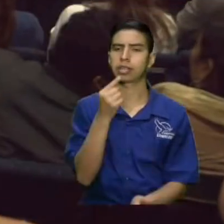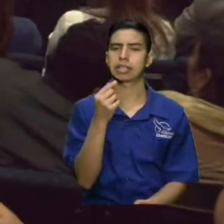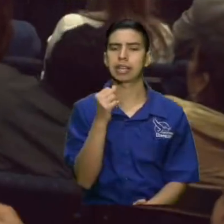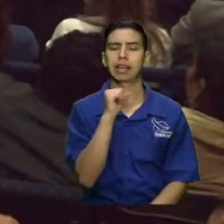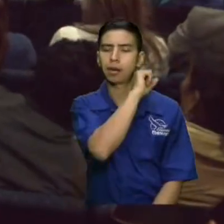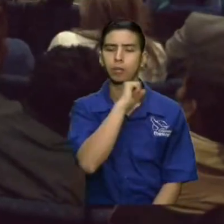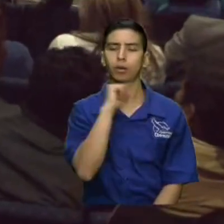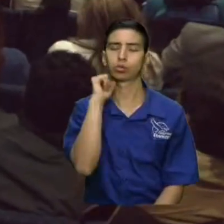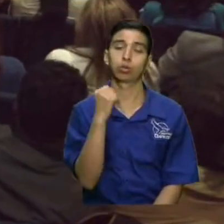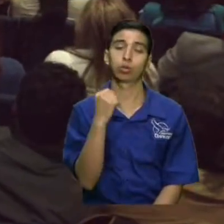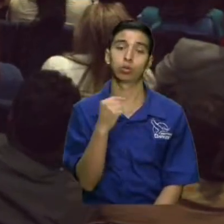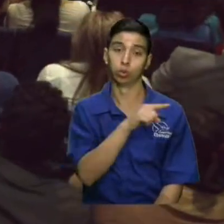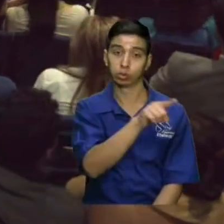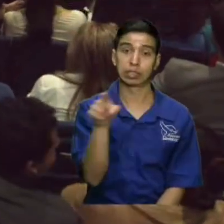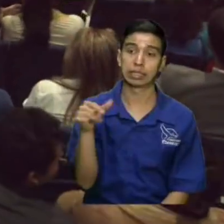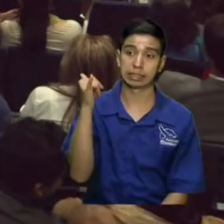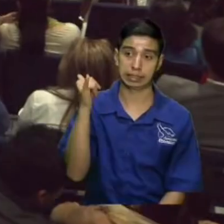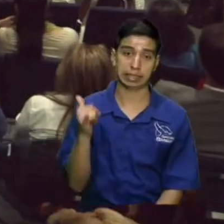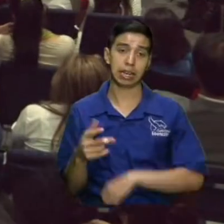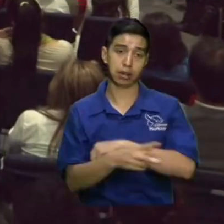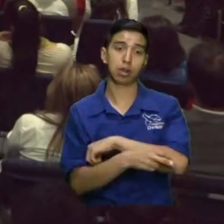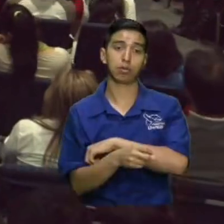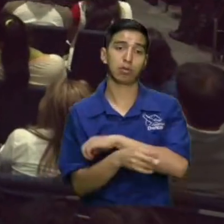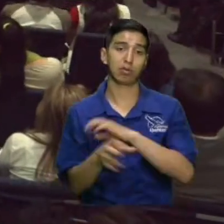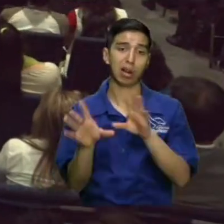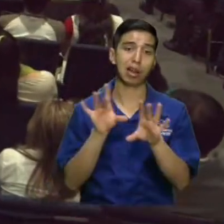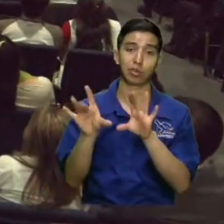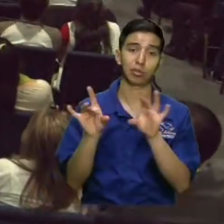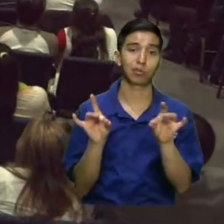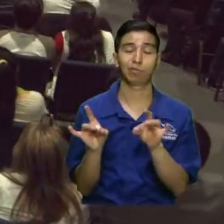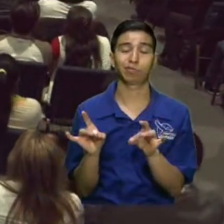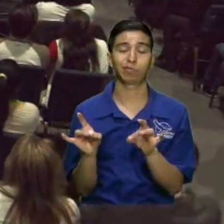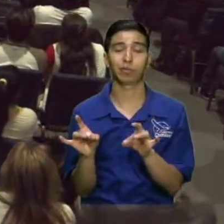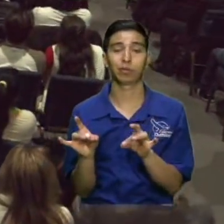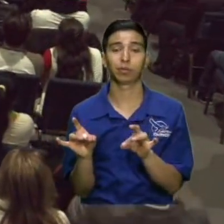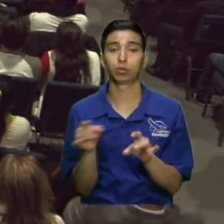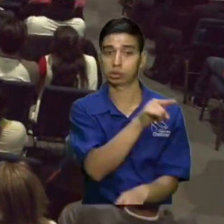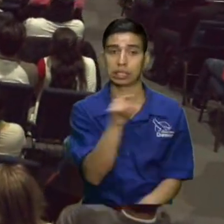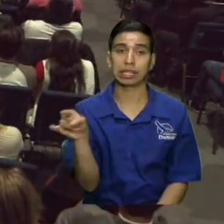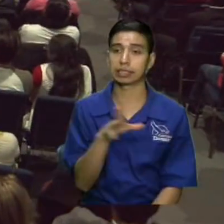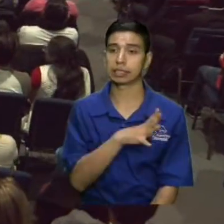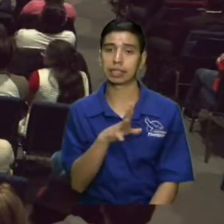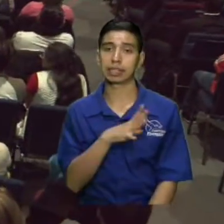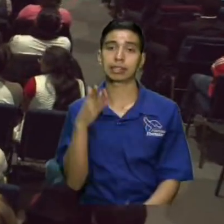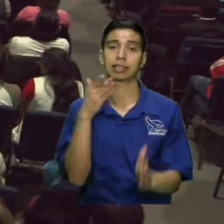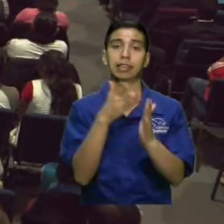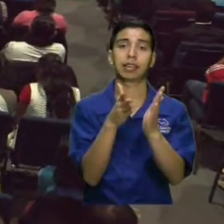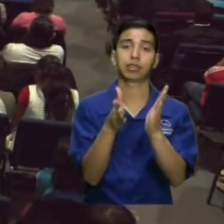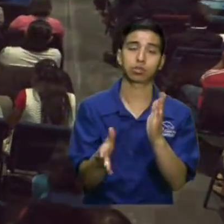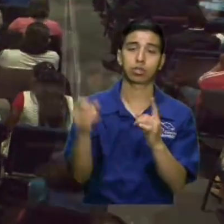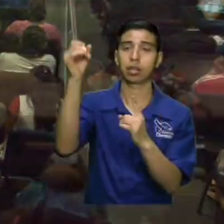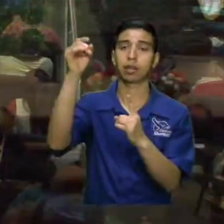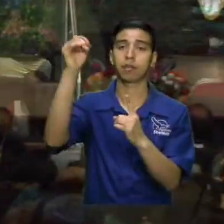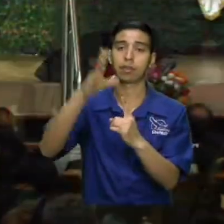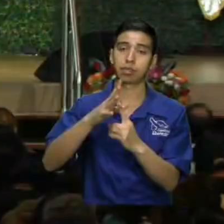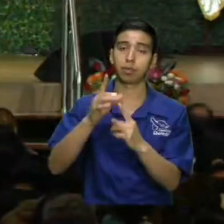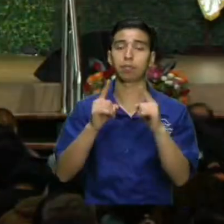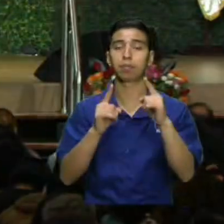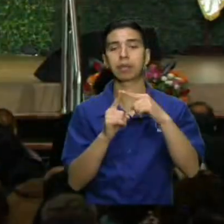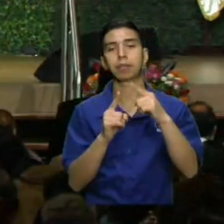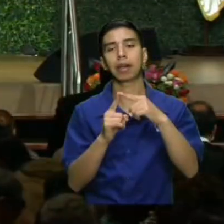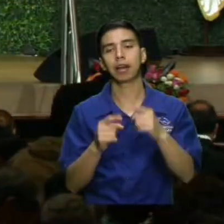Lo podría reclamar. Son derechos de primogenitura. Póngase de pie, por favor. Vamos a